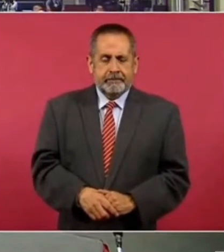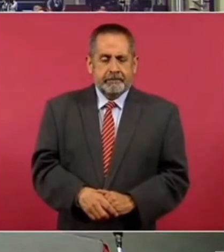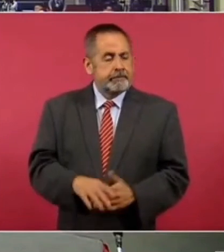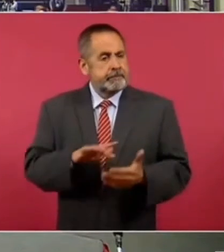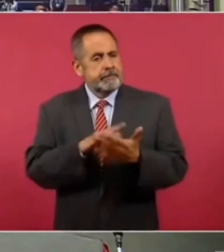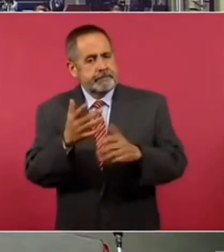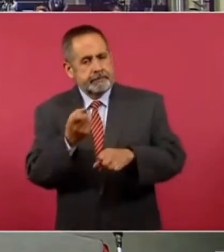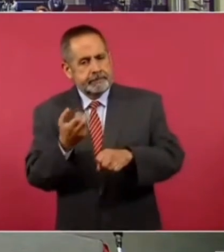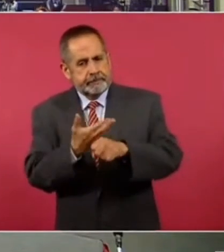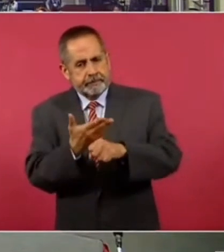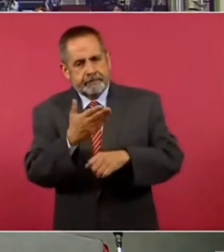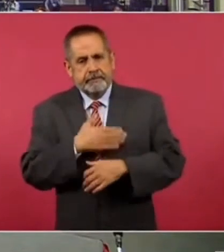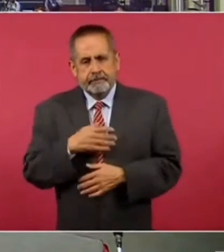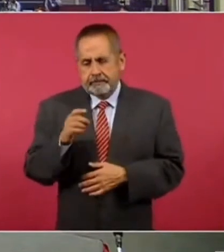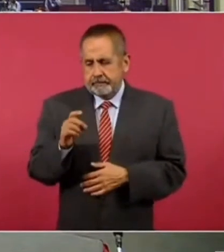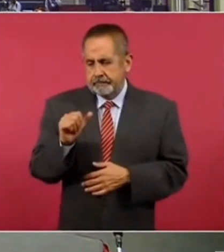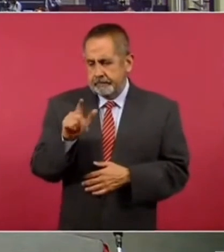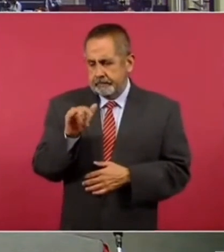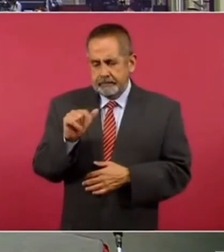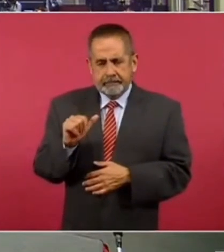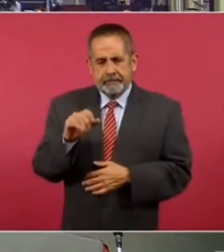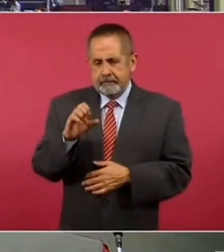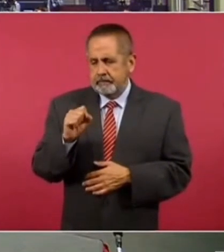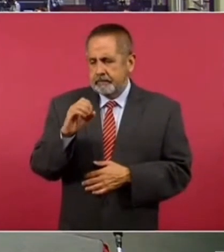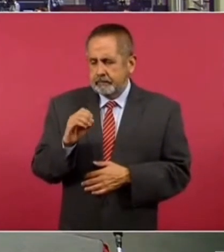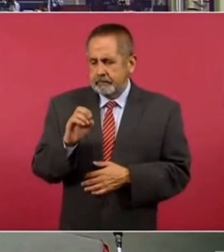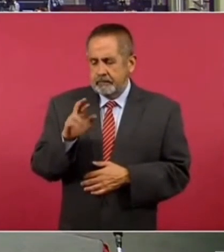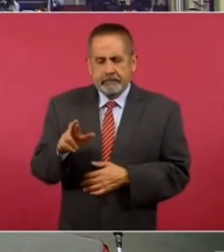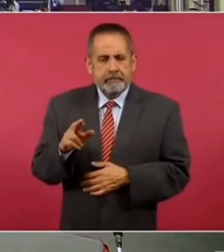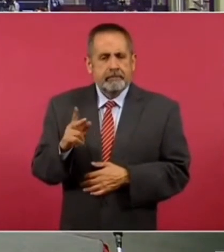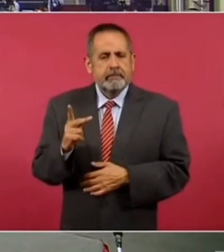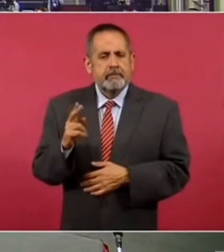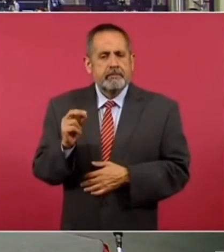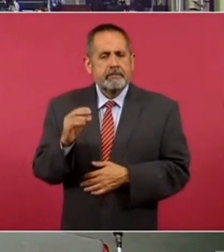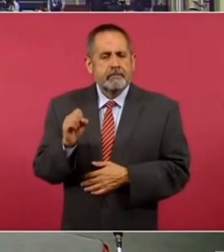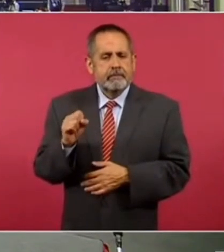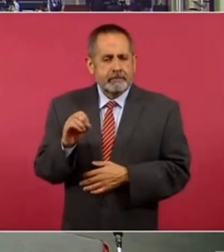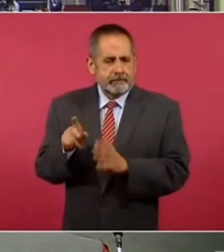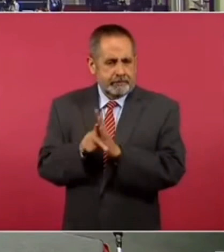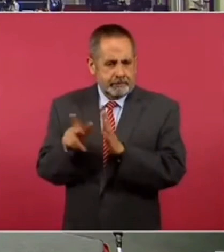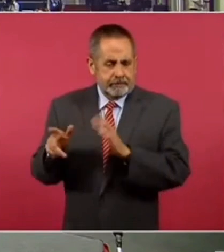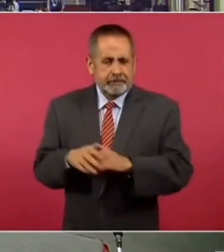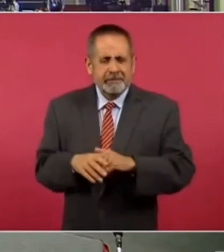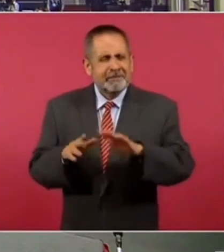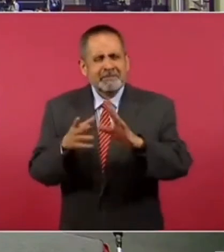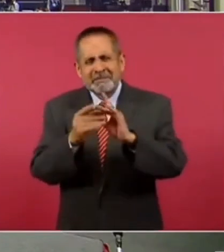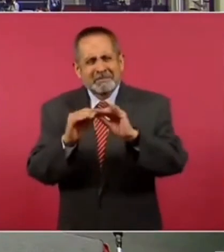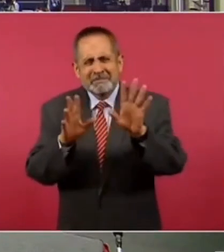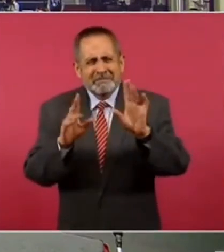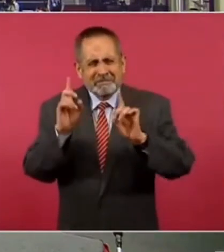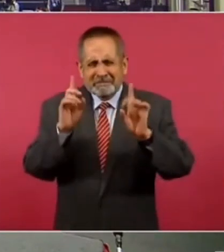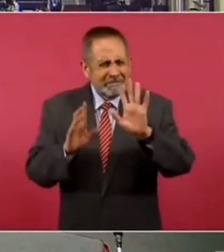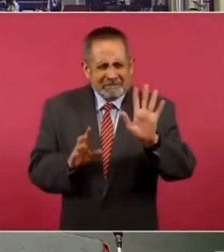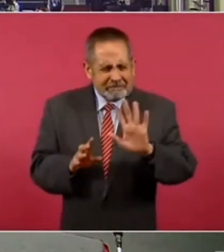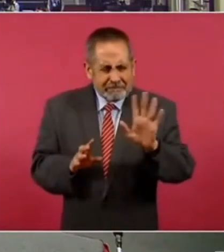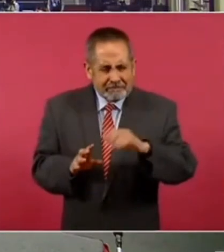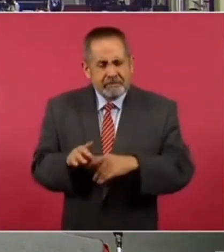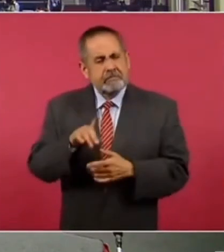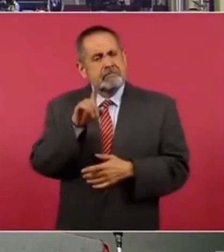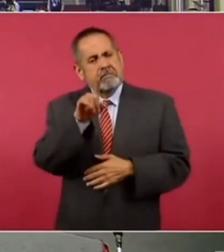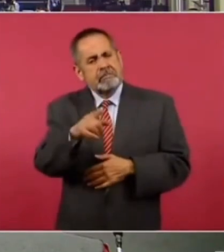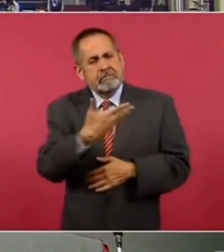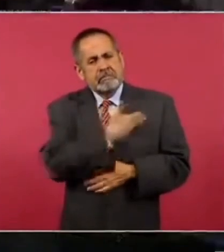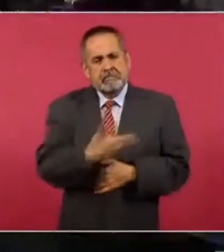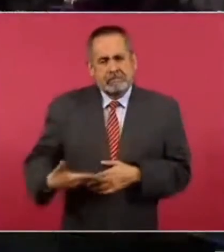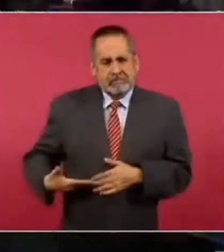Gracias, secretario. Daniel Escobar, de Proceso. Primero, bueno, preguntarle si, nada más para aclarar, porque había quedado un poco también la duda, en ningún momento entonces el presidente